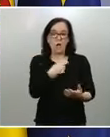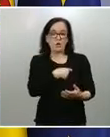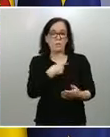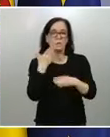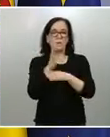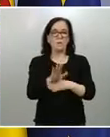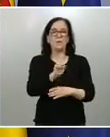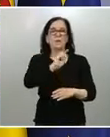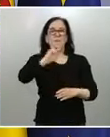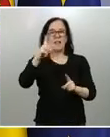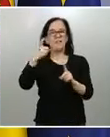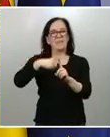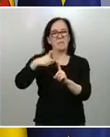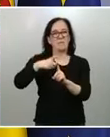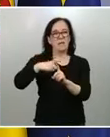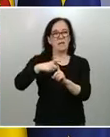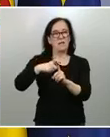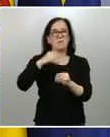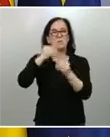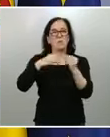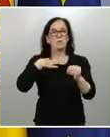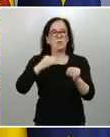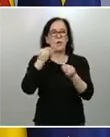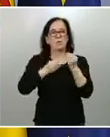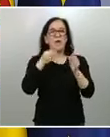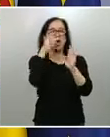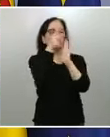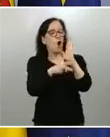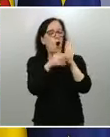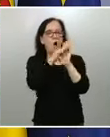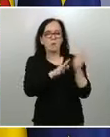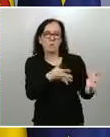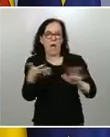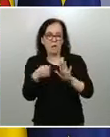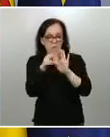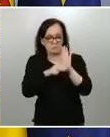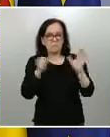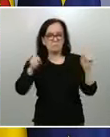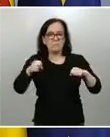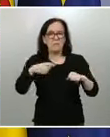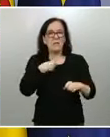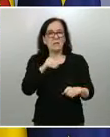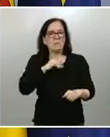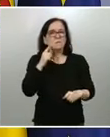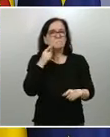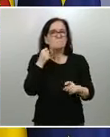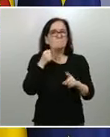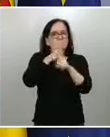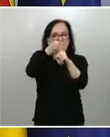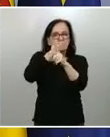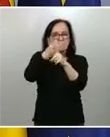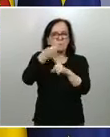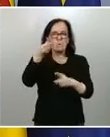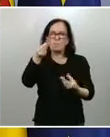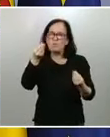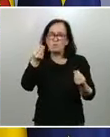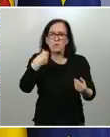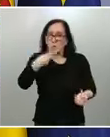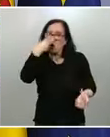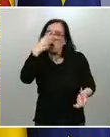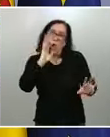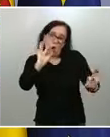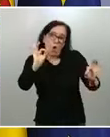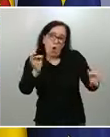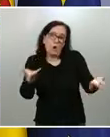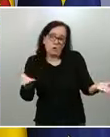poder establecer estas normas que desde luego españa está insistiendo muchísimo porque nos interesa lógicamente en que